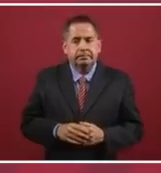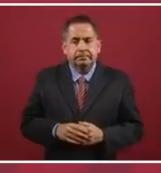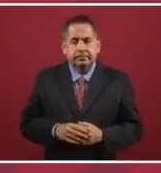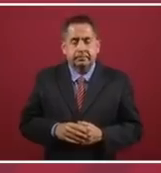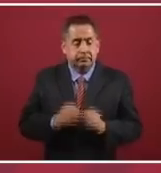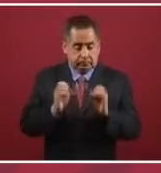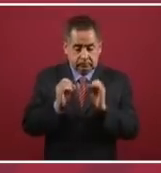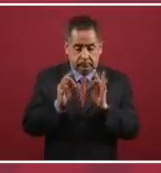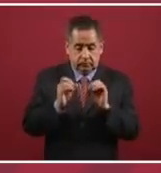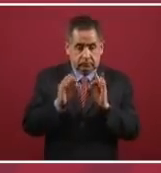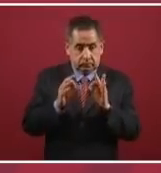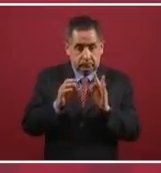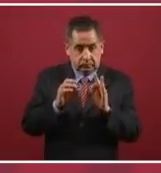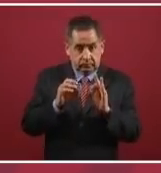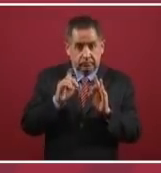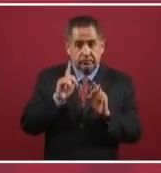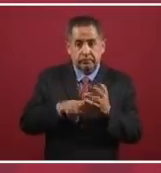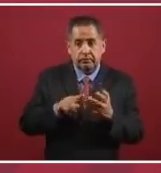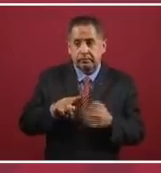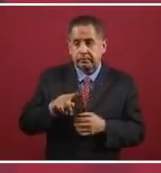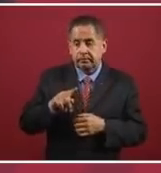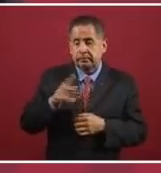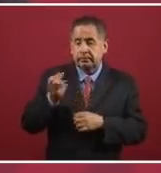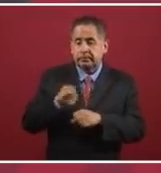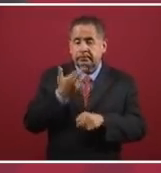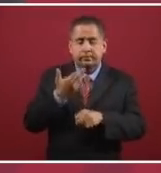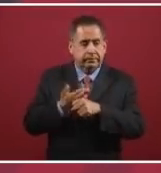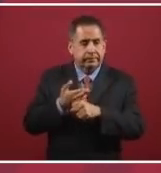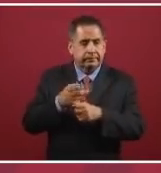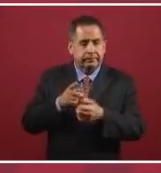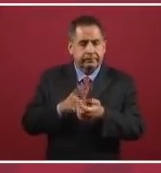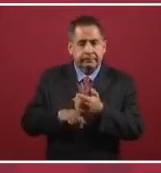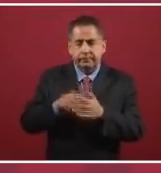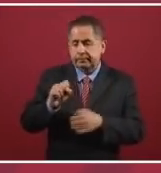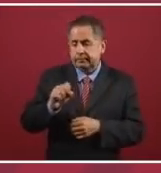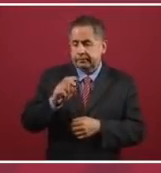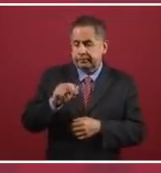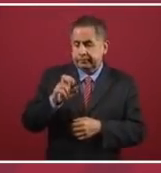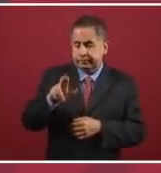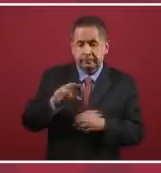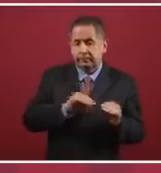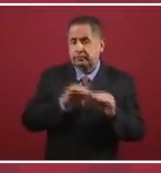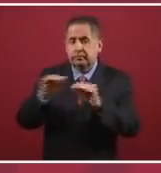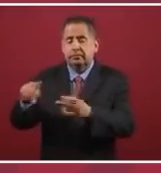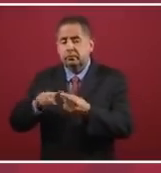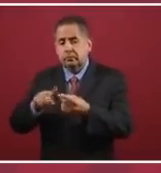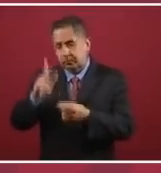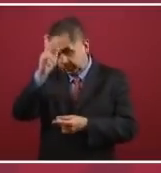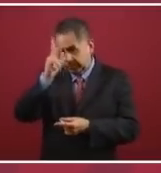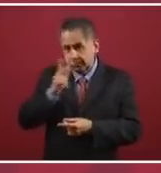las oficinas de la Secretaría de Energía están en Villahermosa.